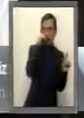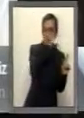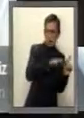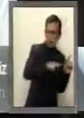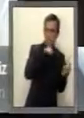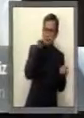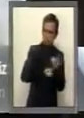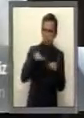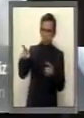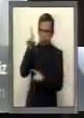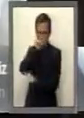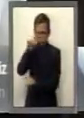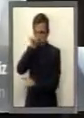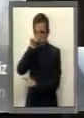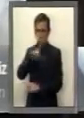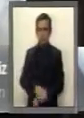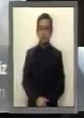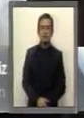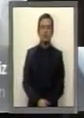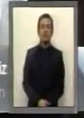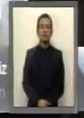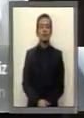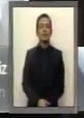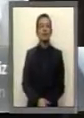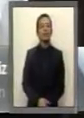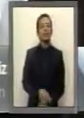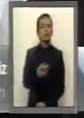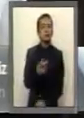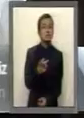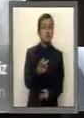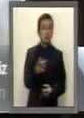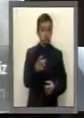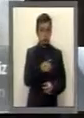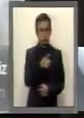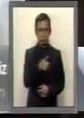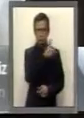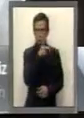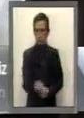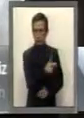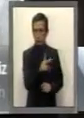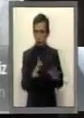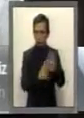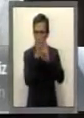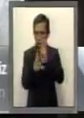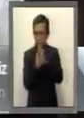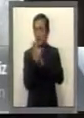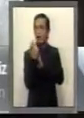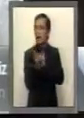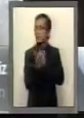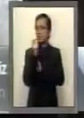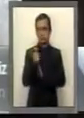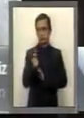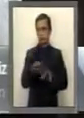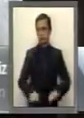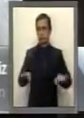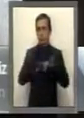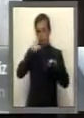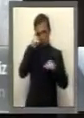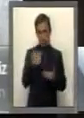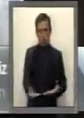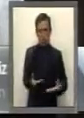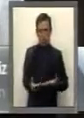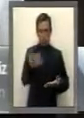integran. El tema de la participación ciudadana ha sido un referente en la actualidad,